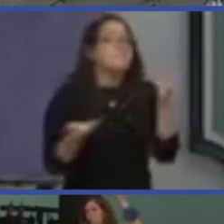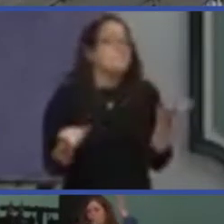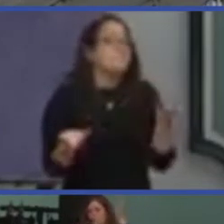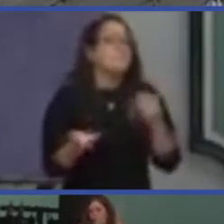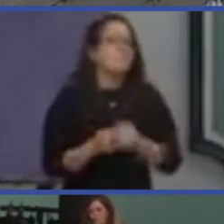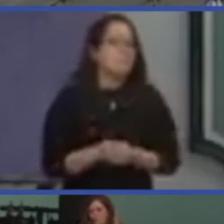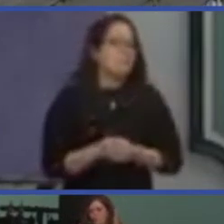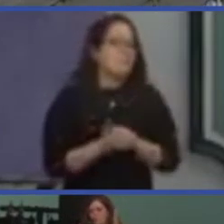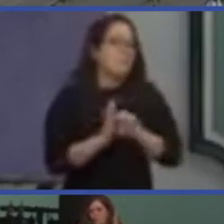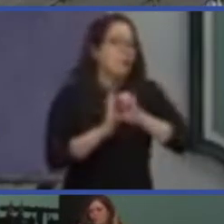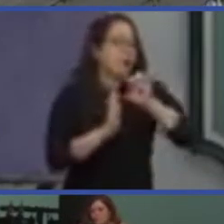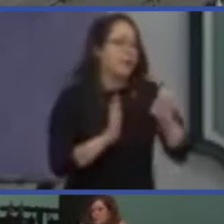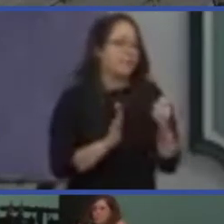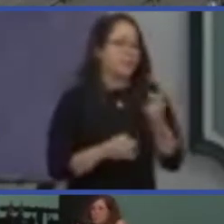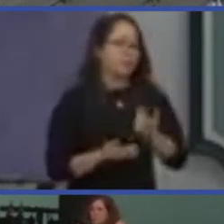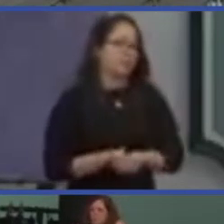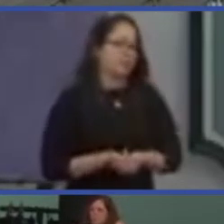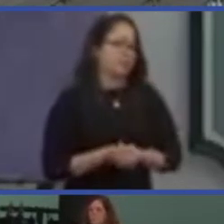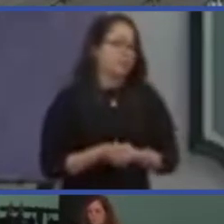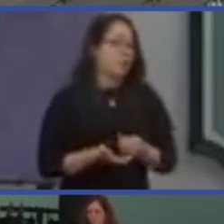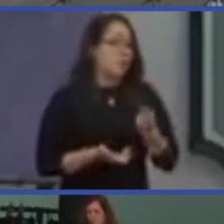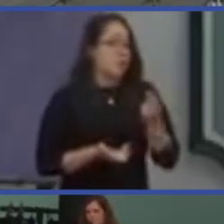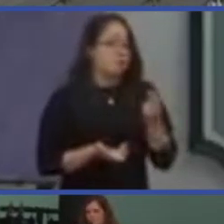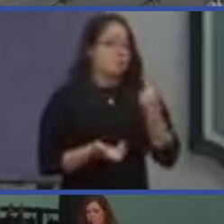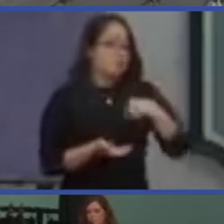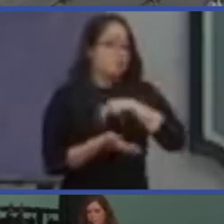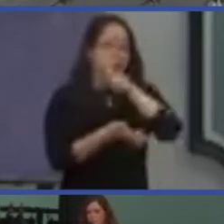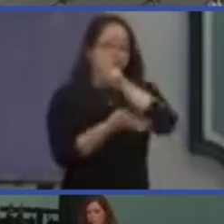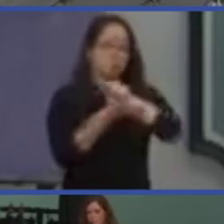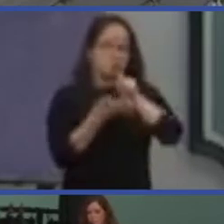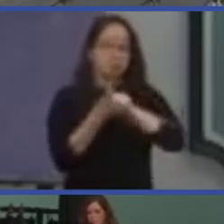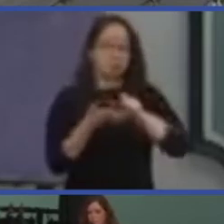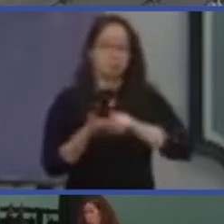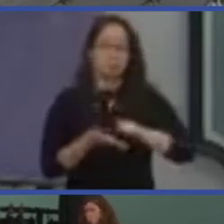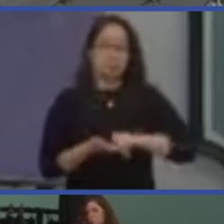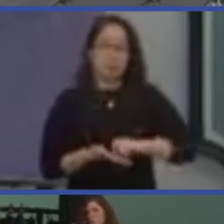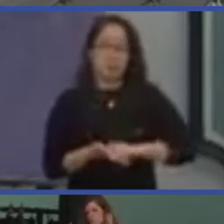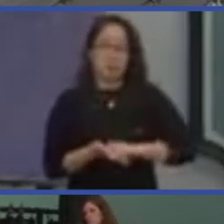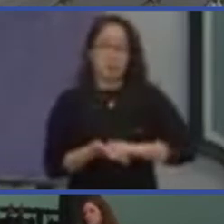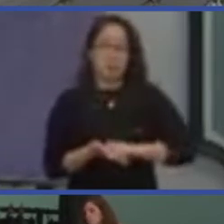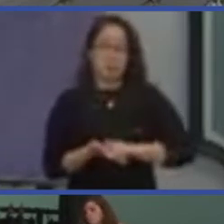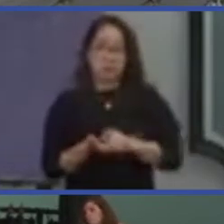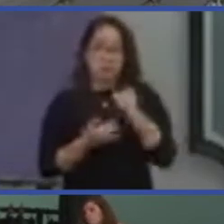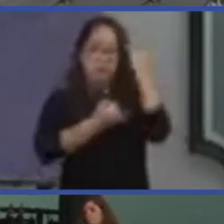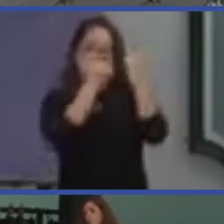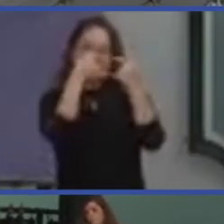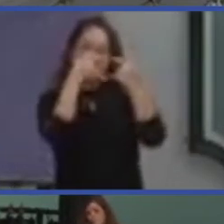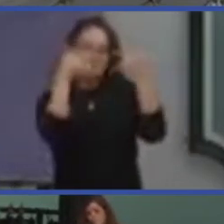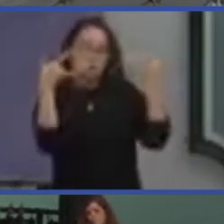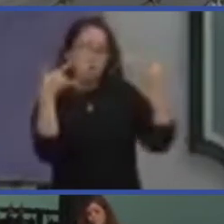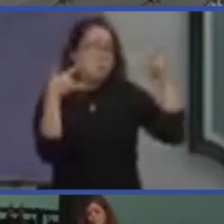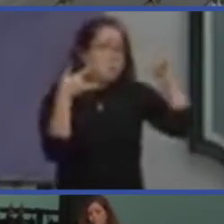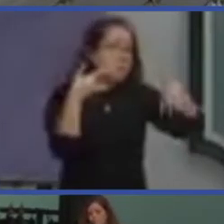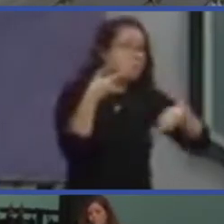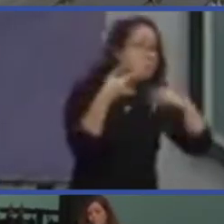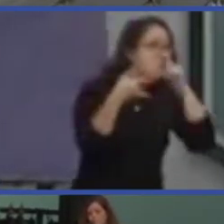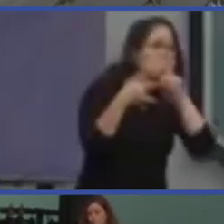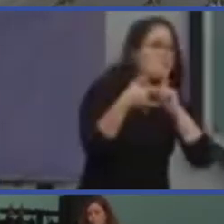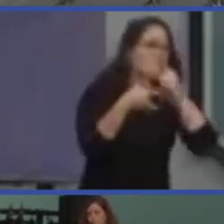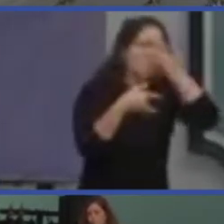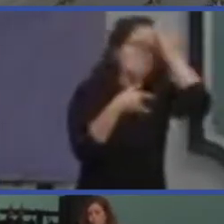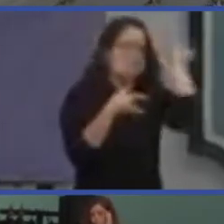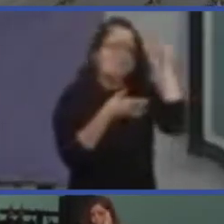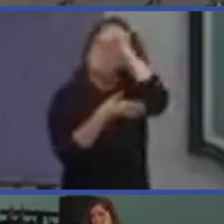novela que no necesariamente tiene que tener un referente real de hecho eso no sabríamos nunca si tiene un referente real